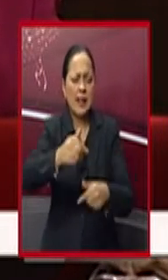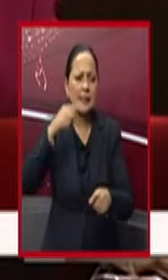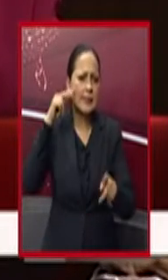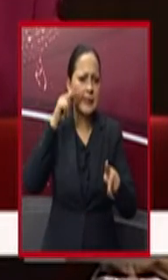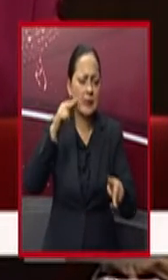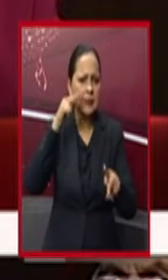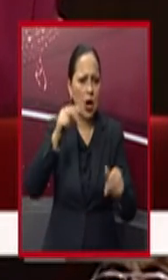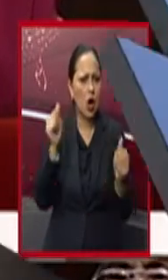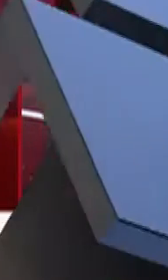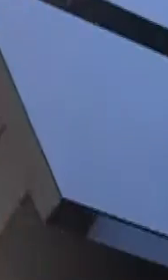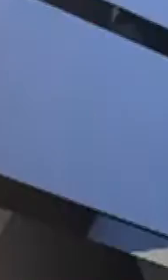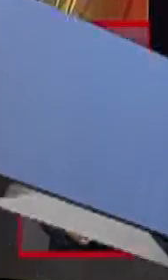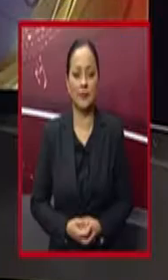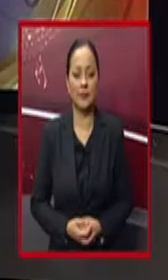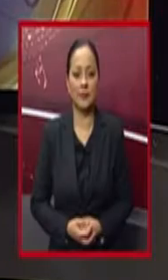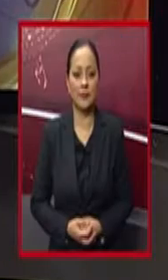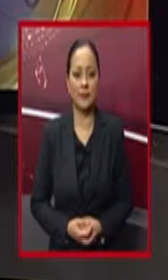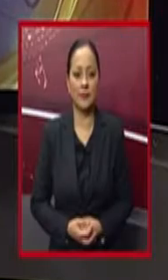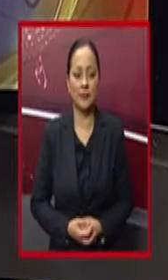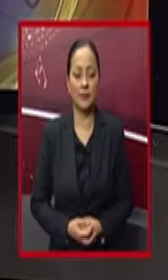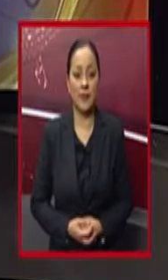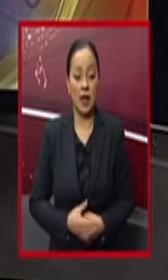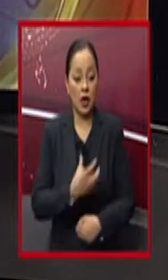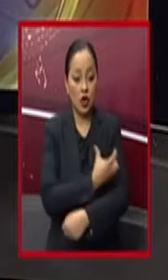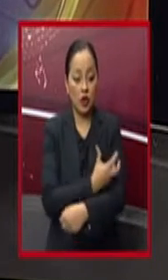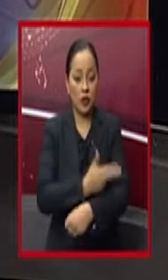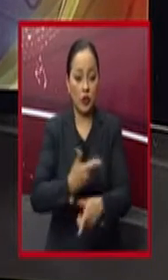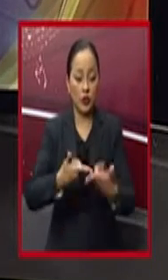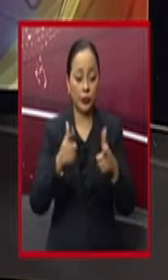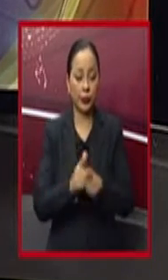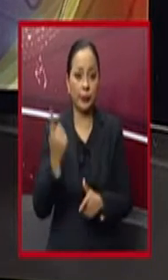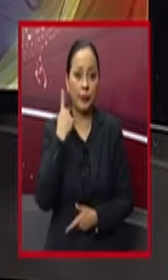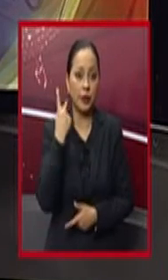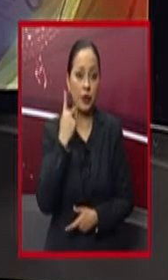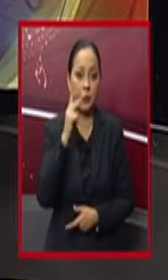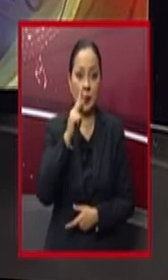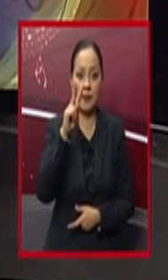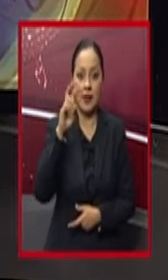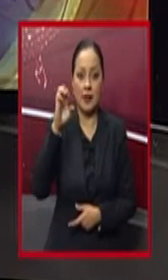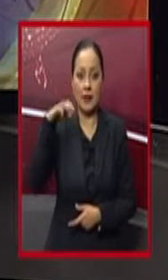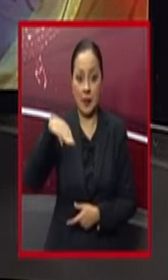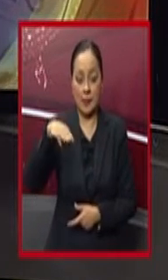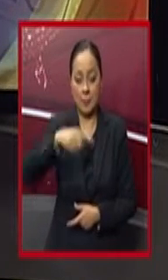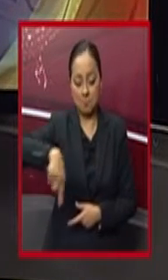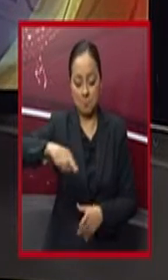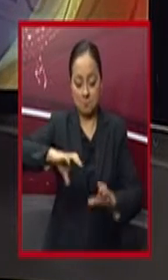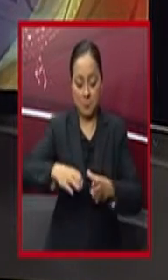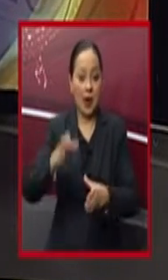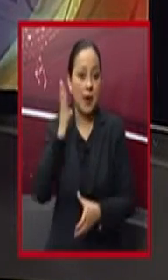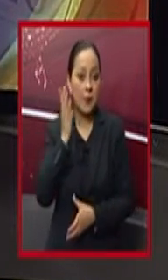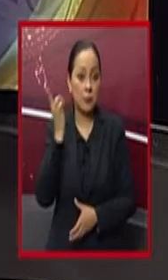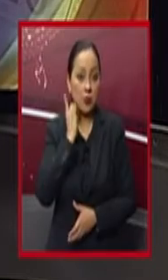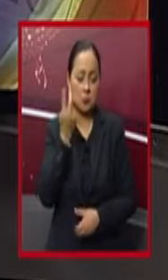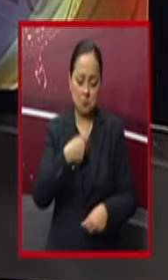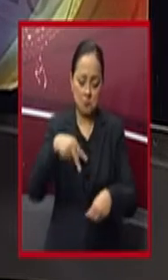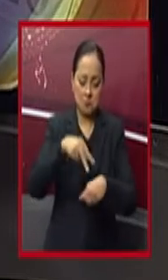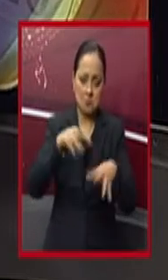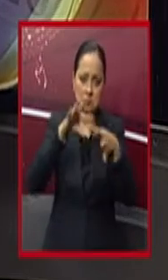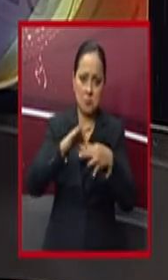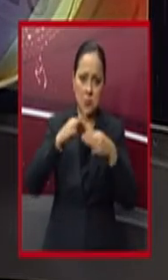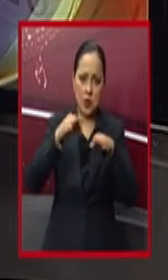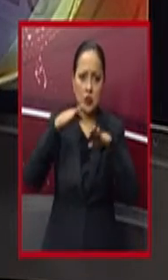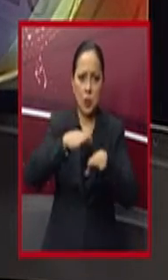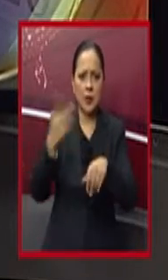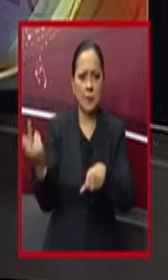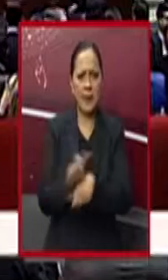con argumentos. El coordinador parlamentario del Partido Verde Ecologista en la Cámara de Diputados giró su posicionamiento en torno a